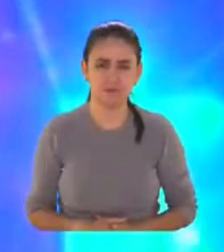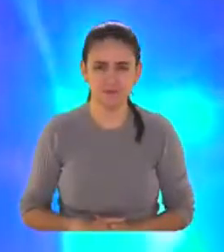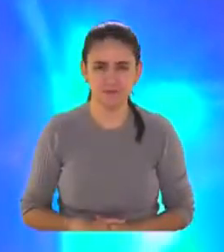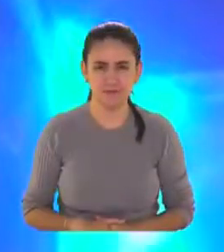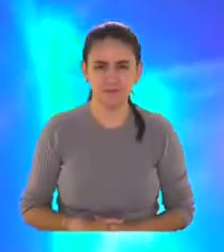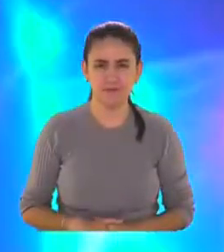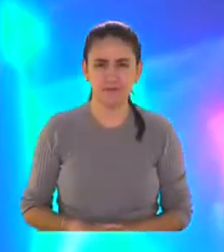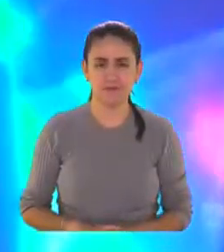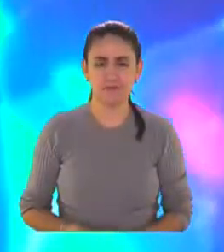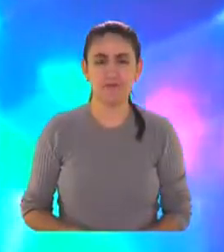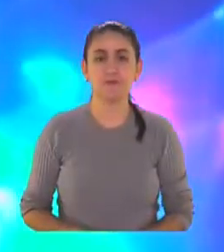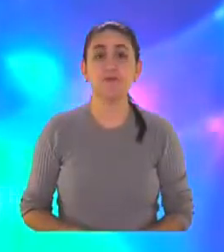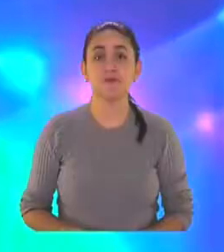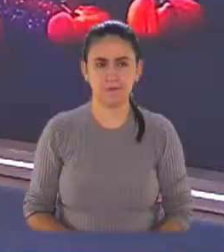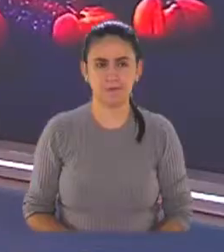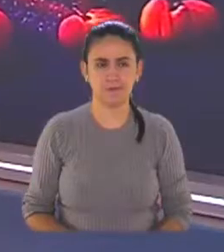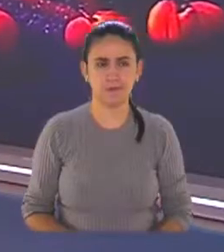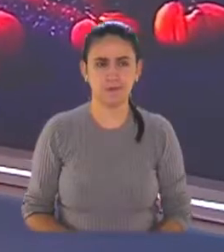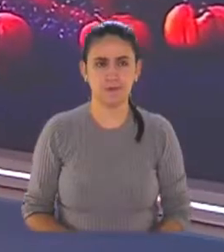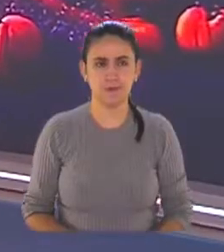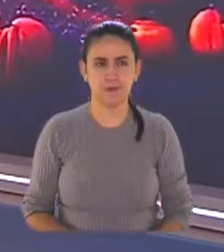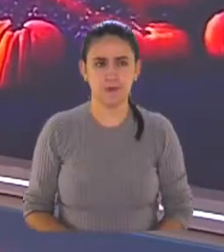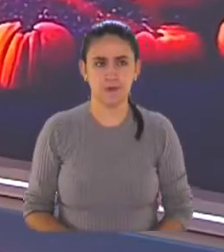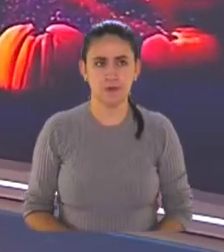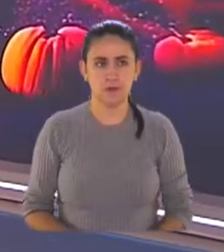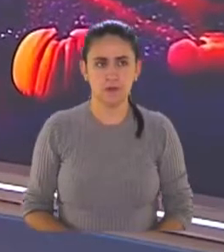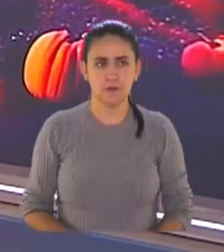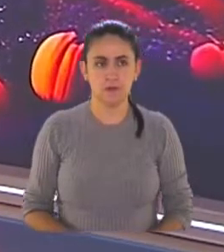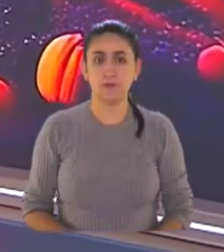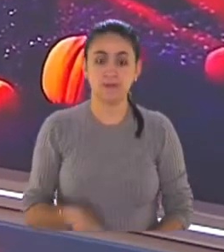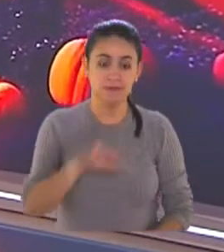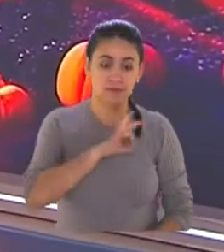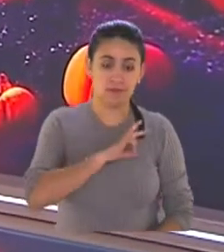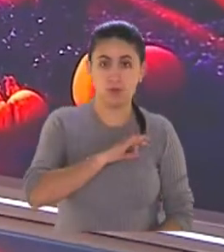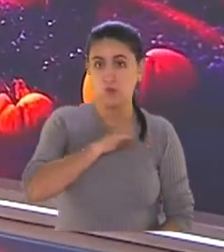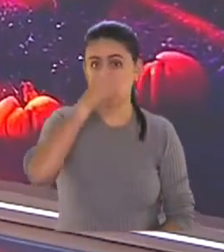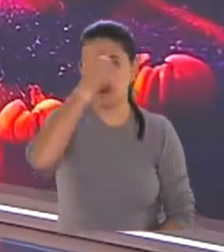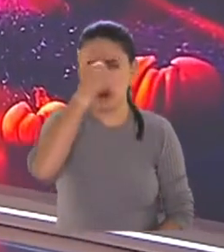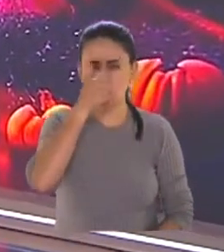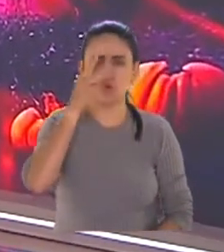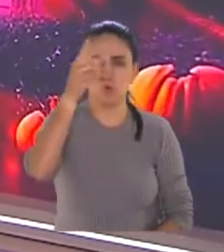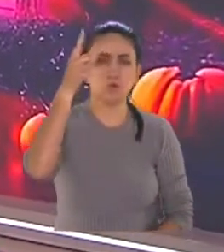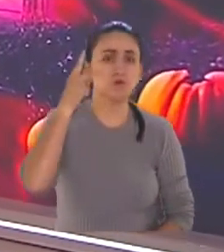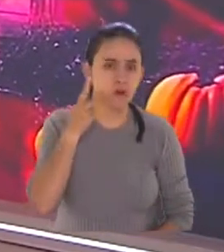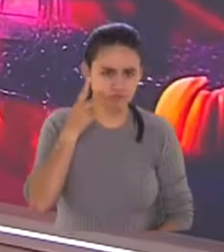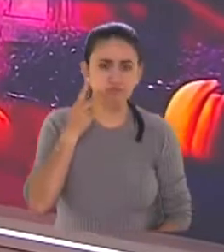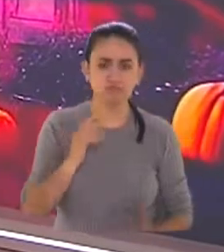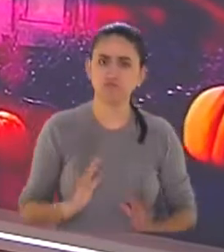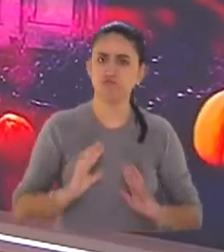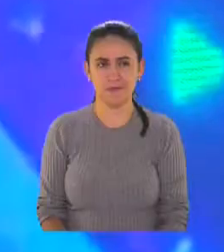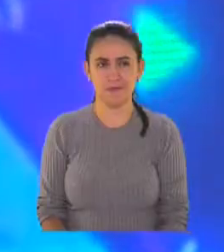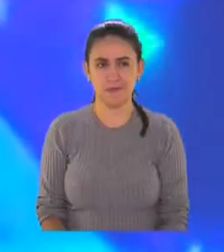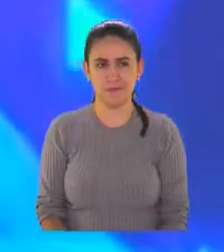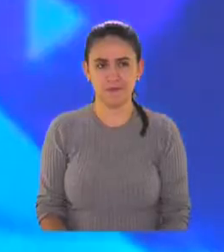Gran descuentazo vital este 30 y 31. Bueno, y durante este fin de semana de Halloween, algunos famosos ya han lucido algunos de sus